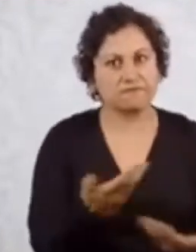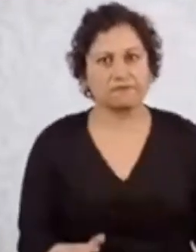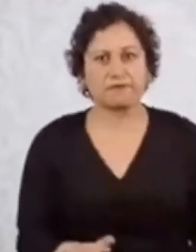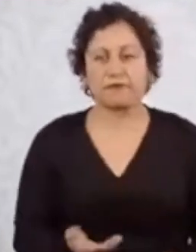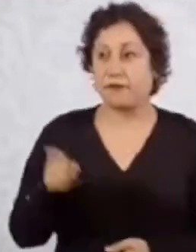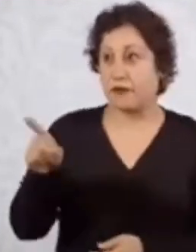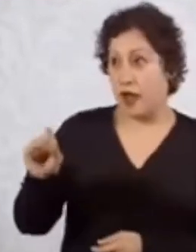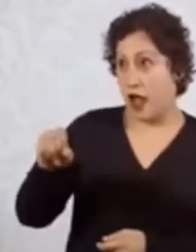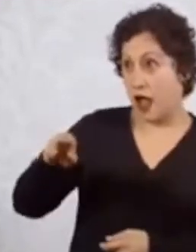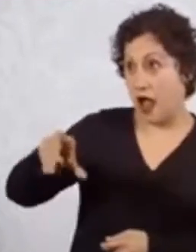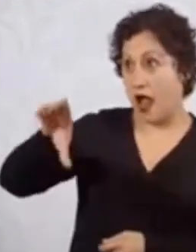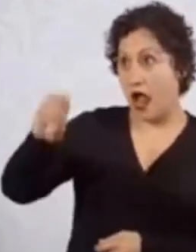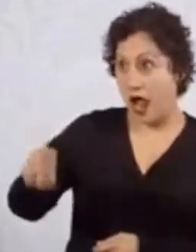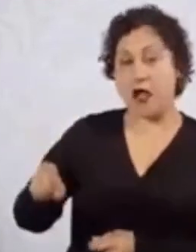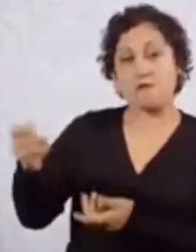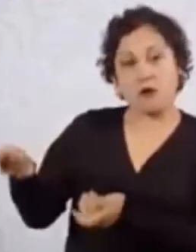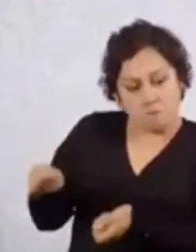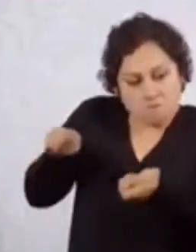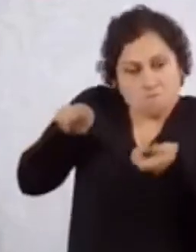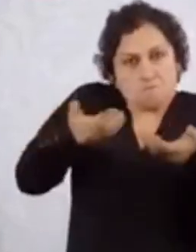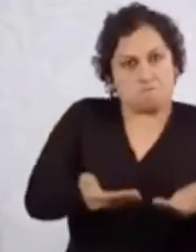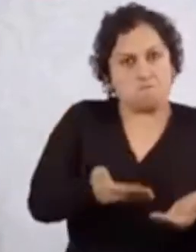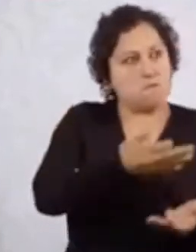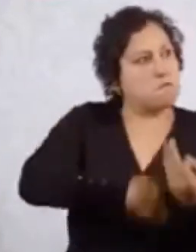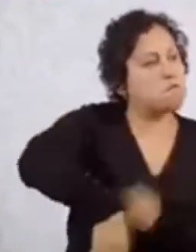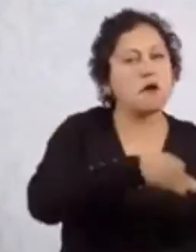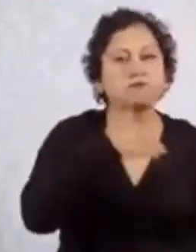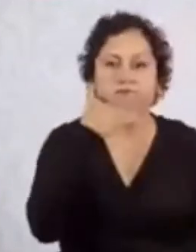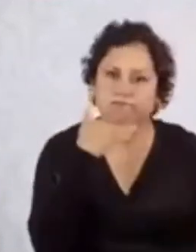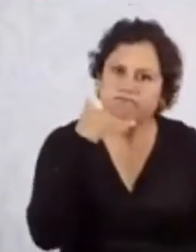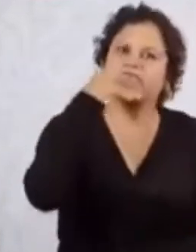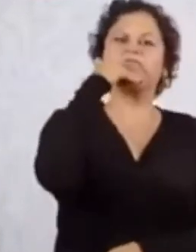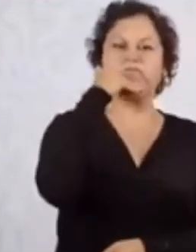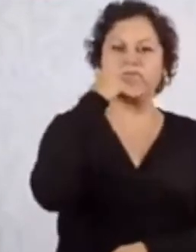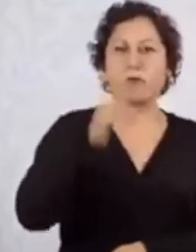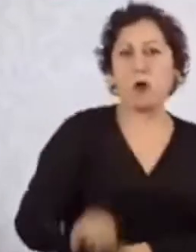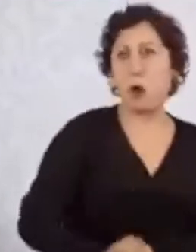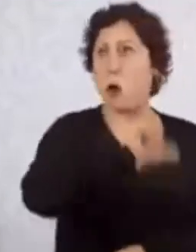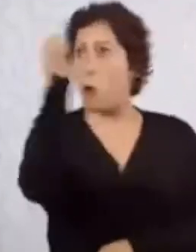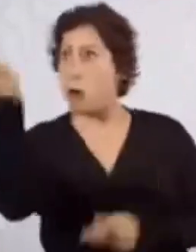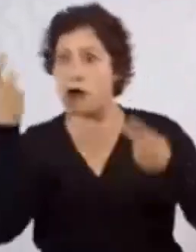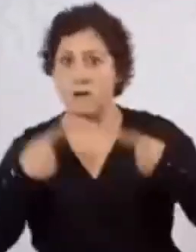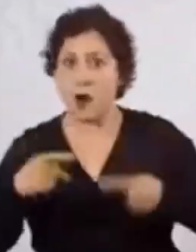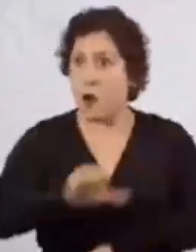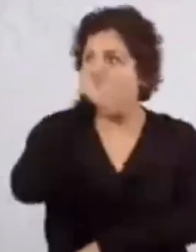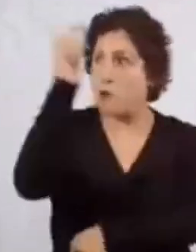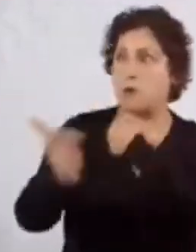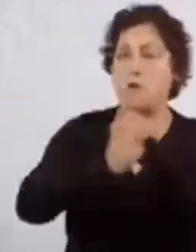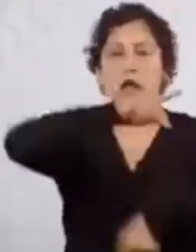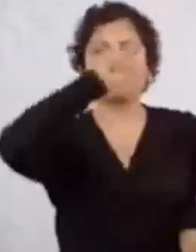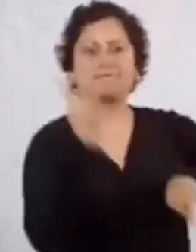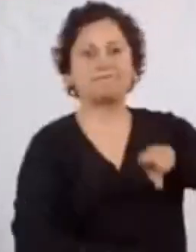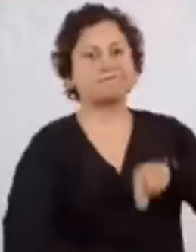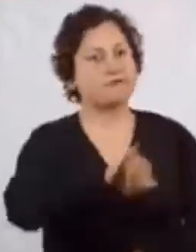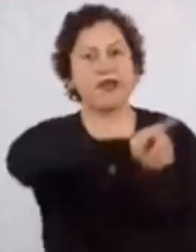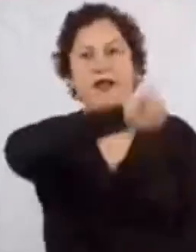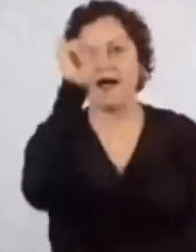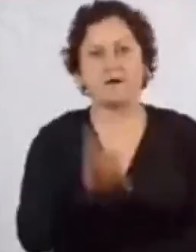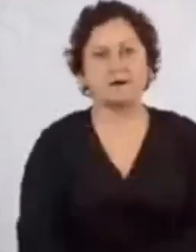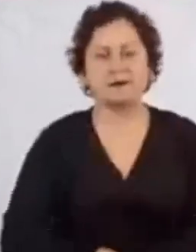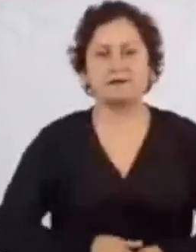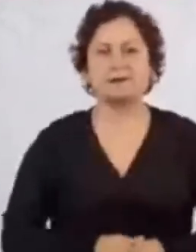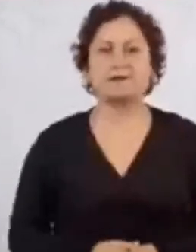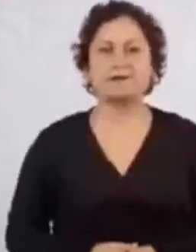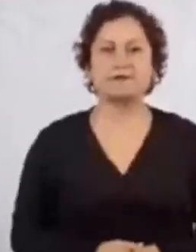tener en cuenta que hasta hace poco, cuando antes de que llegaran esta época de lluvias, que